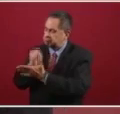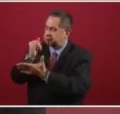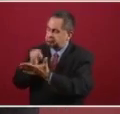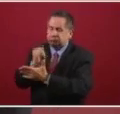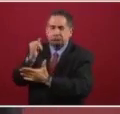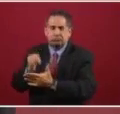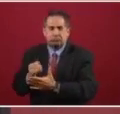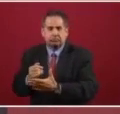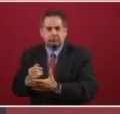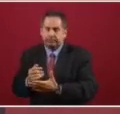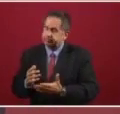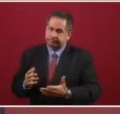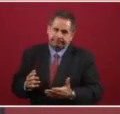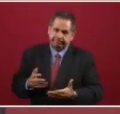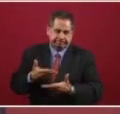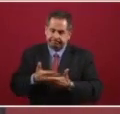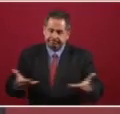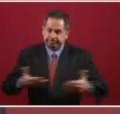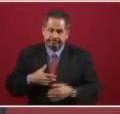Ahora no.